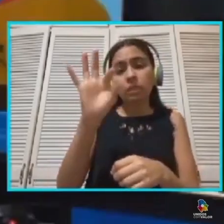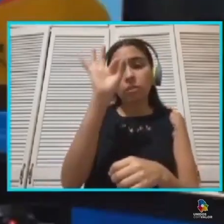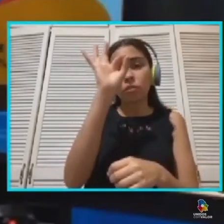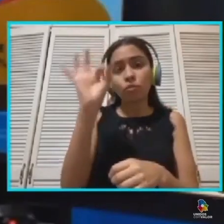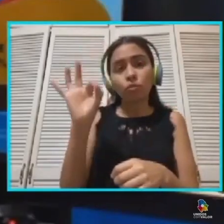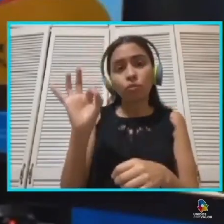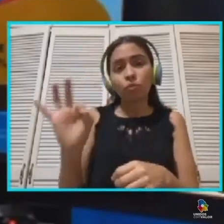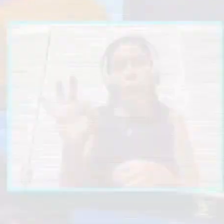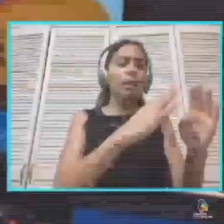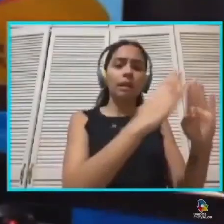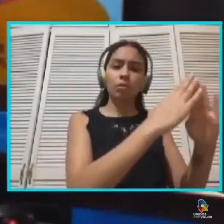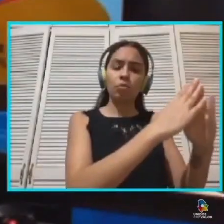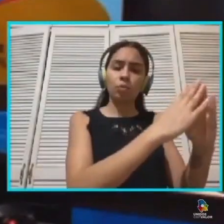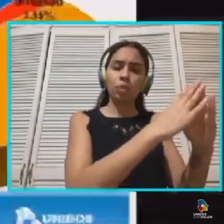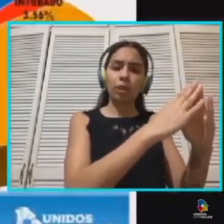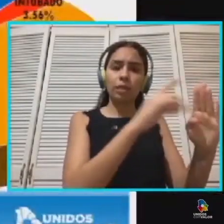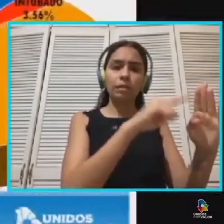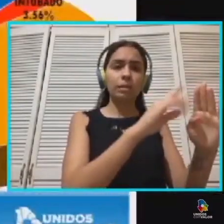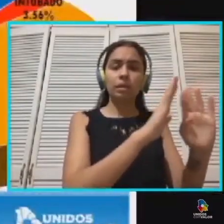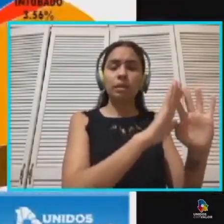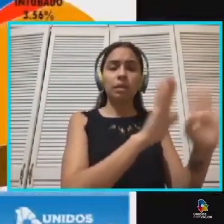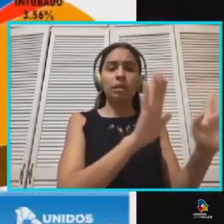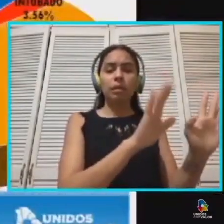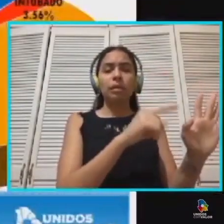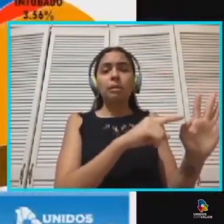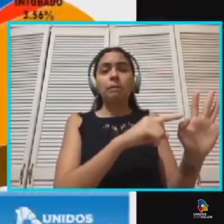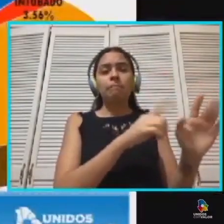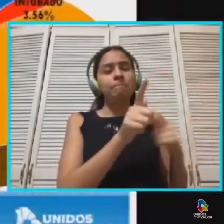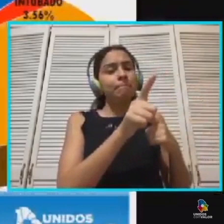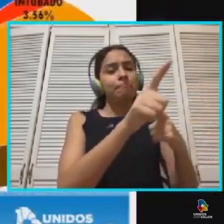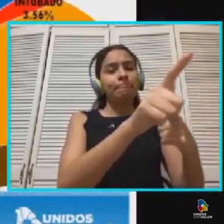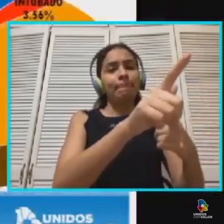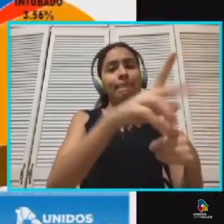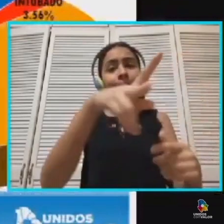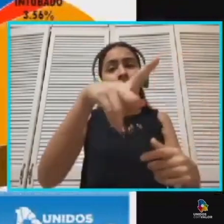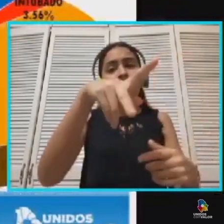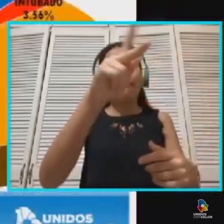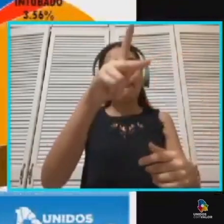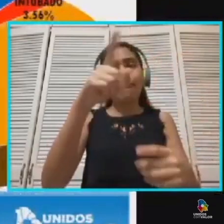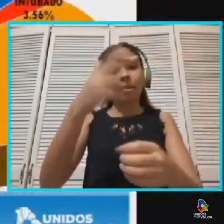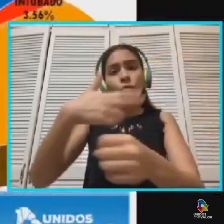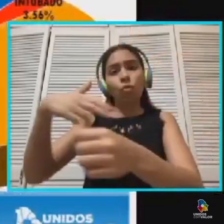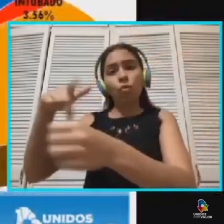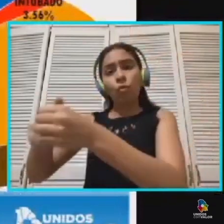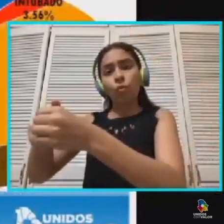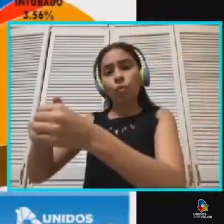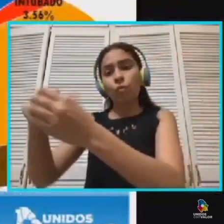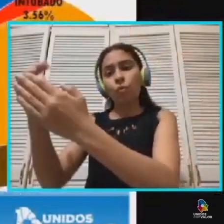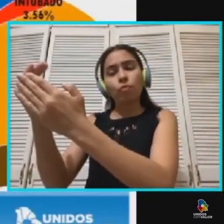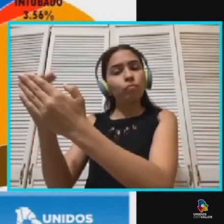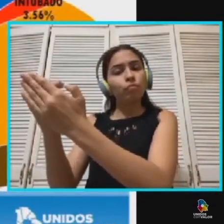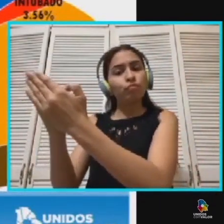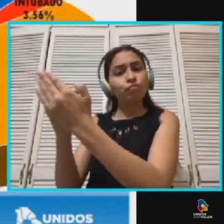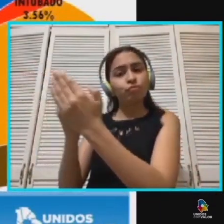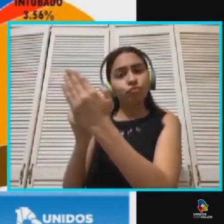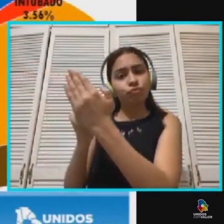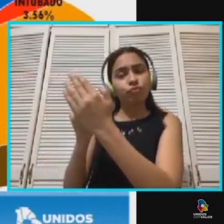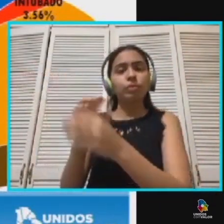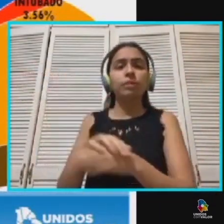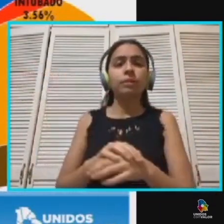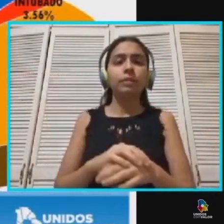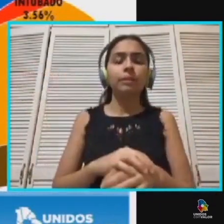PCR. Como lo hemos visto, antes habíamos tenido inclusive una gran porción de